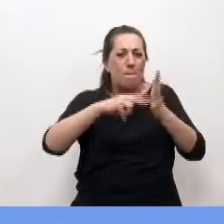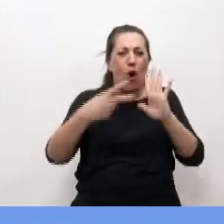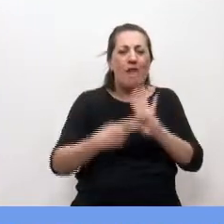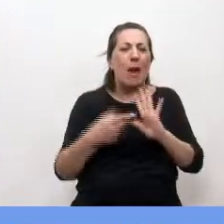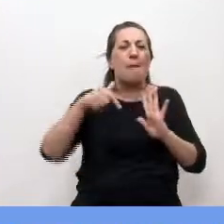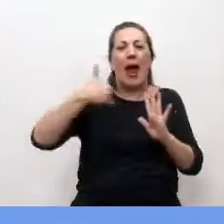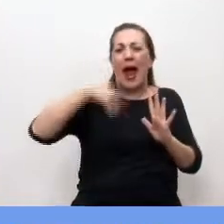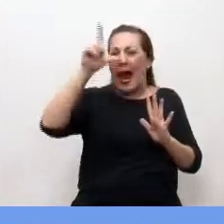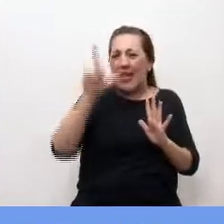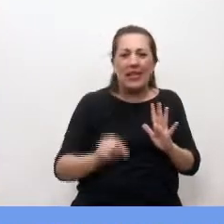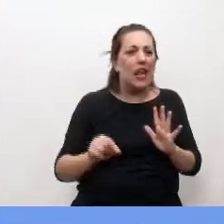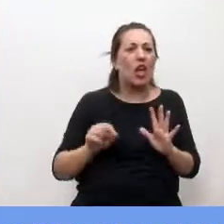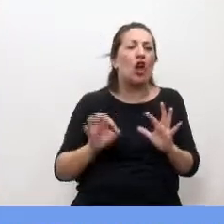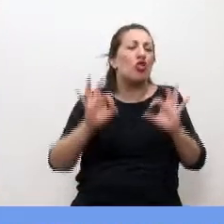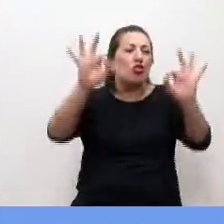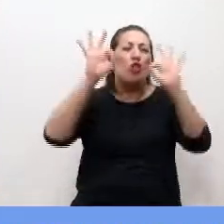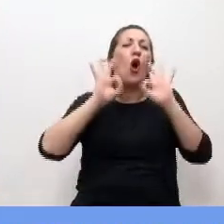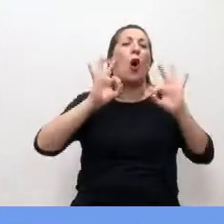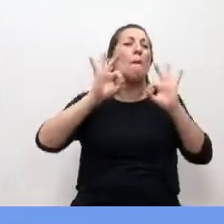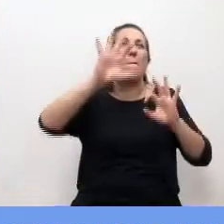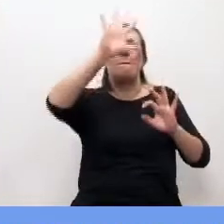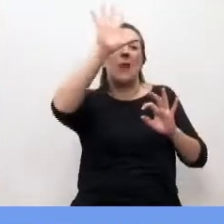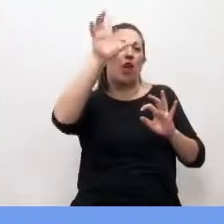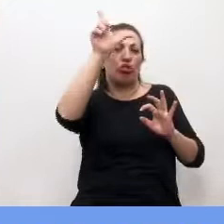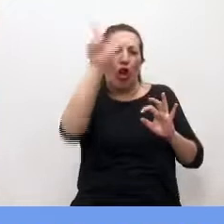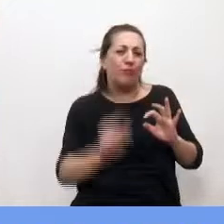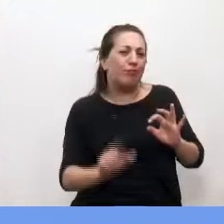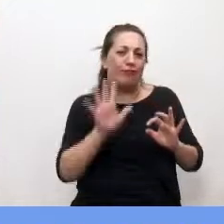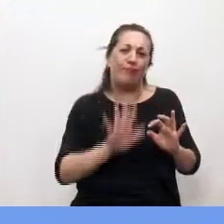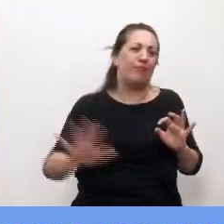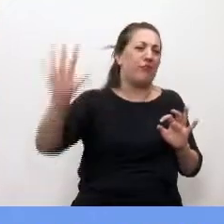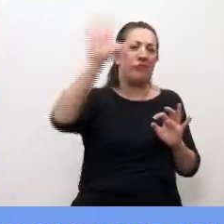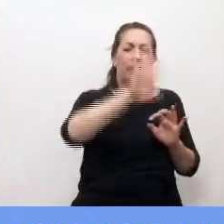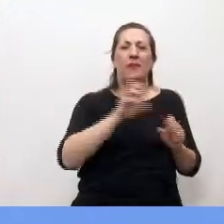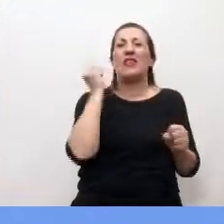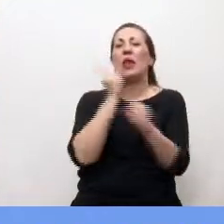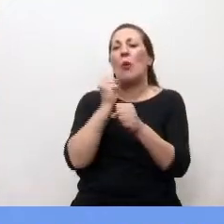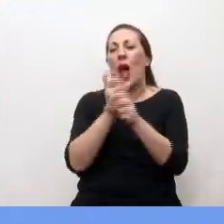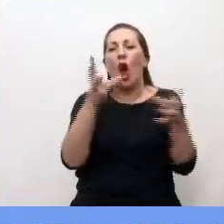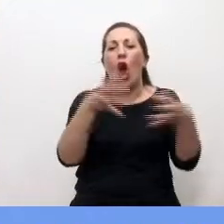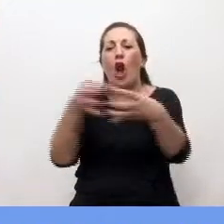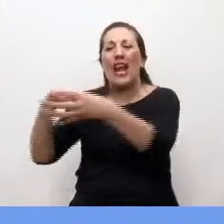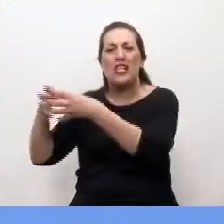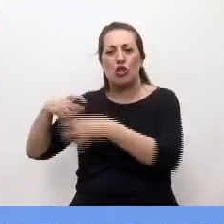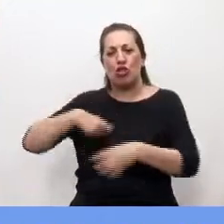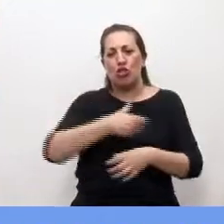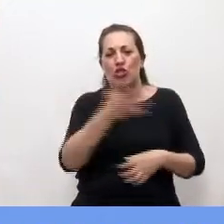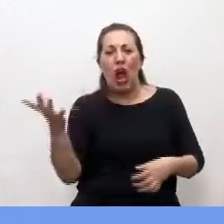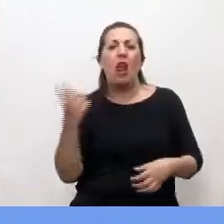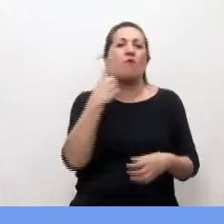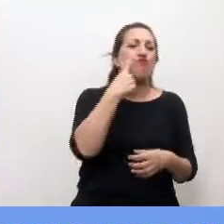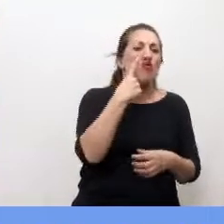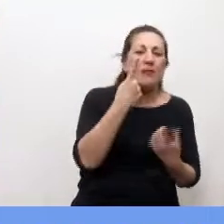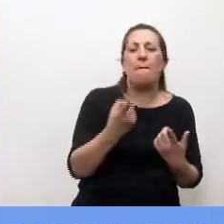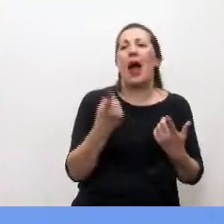de todo su territorio nacional trabajamos con organizaciones sociales trabajamos con los municipios trabajamos con los gobiernos